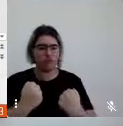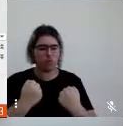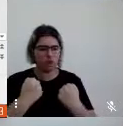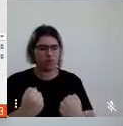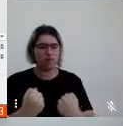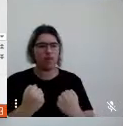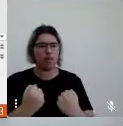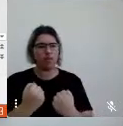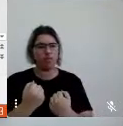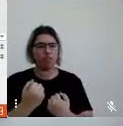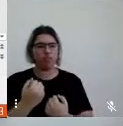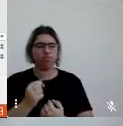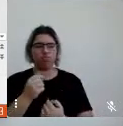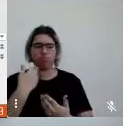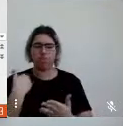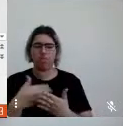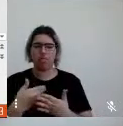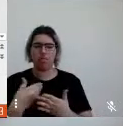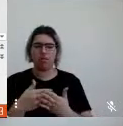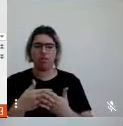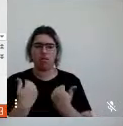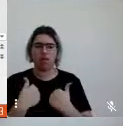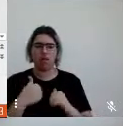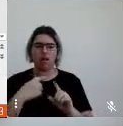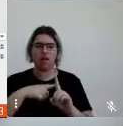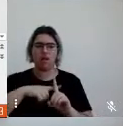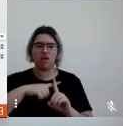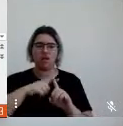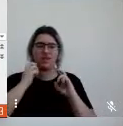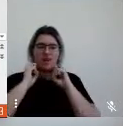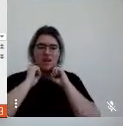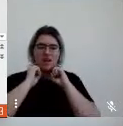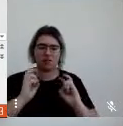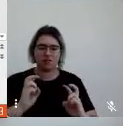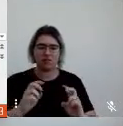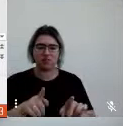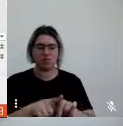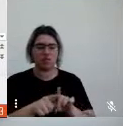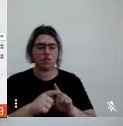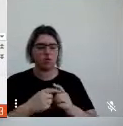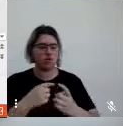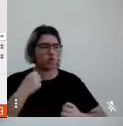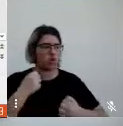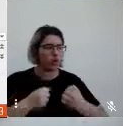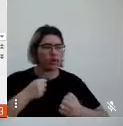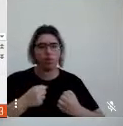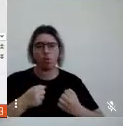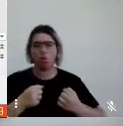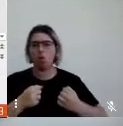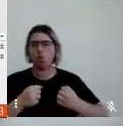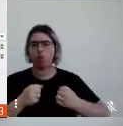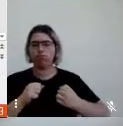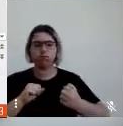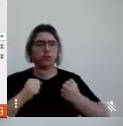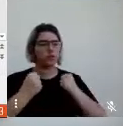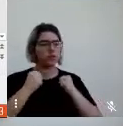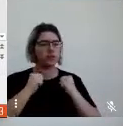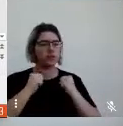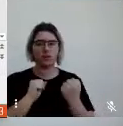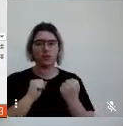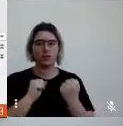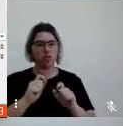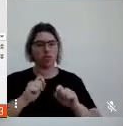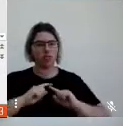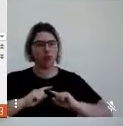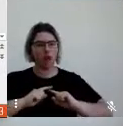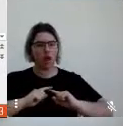con ese nivel de ir acelerados a los sitios, esa tensión, eso también genera